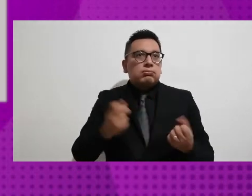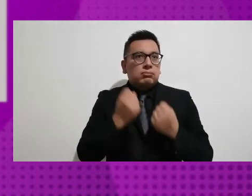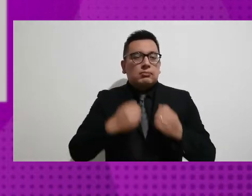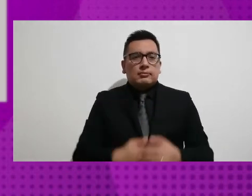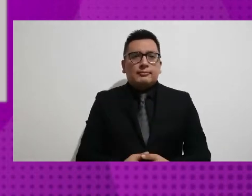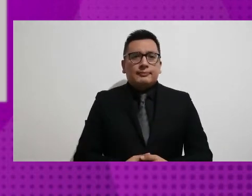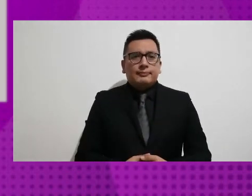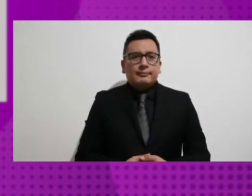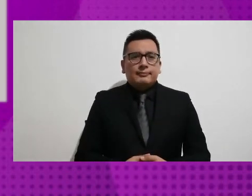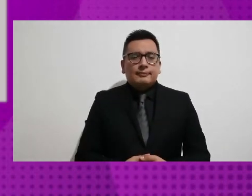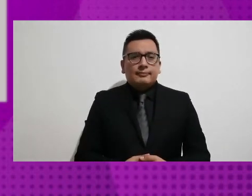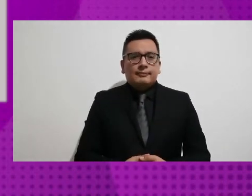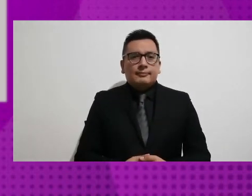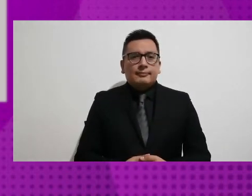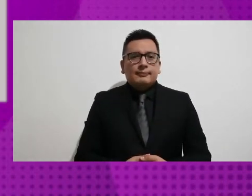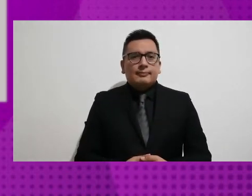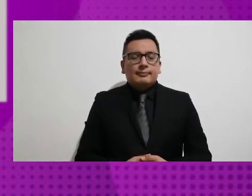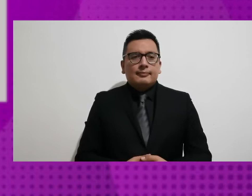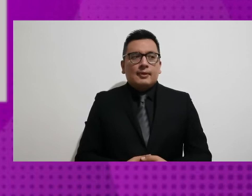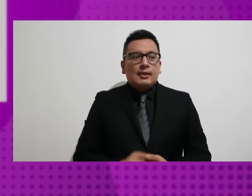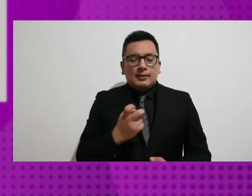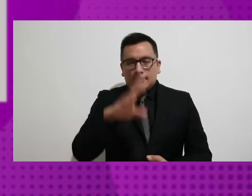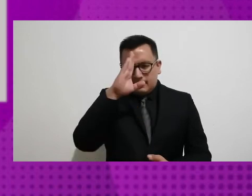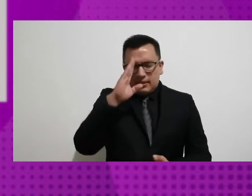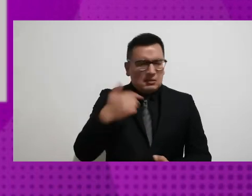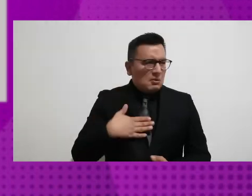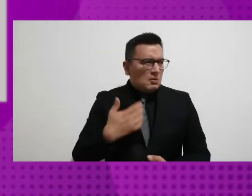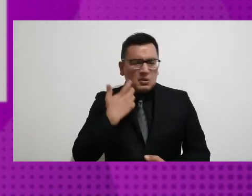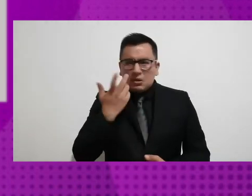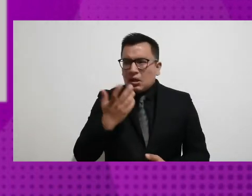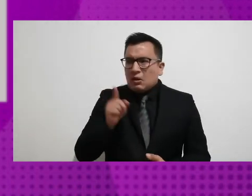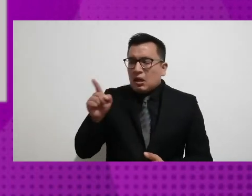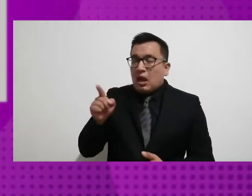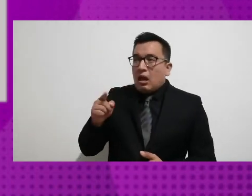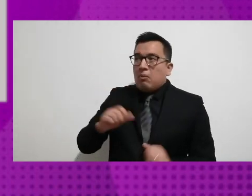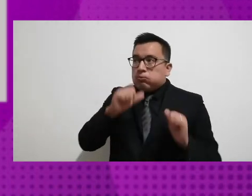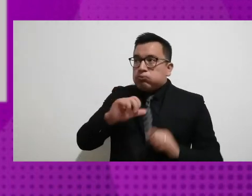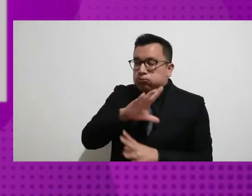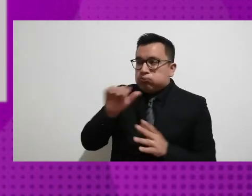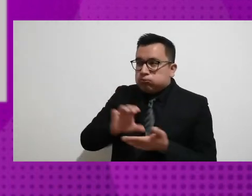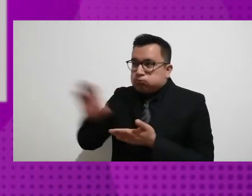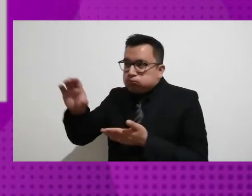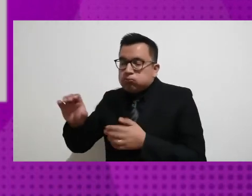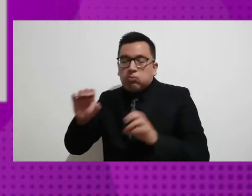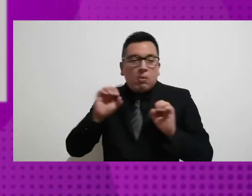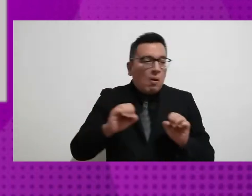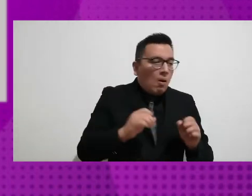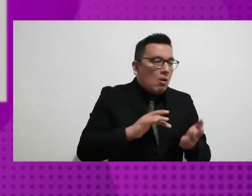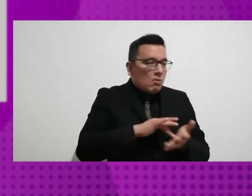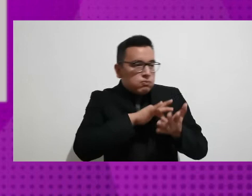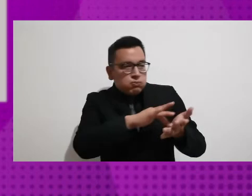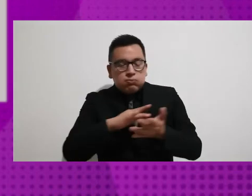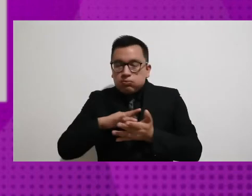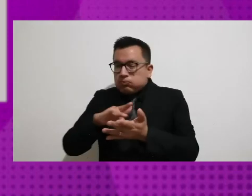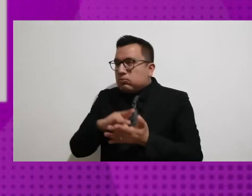que corresponda. Más allá de quien quiera adherirse a una u otra tendencia, centralismo o federalismo,